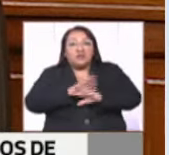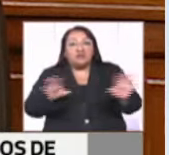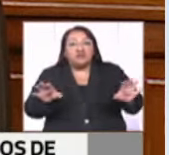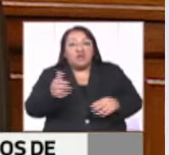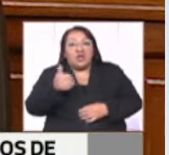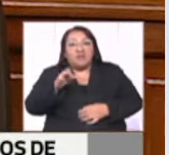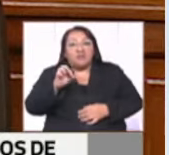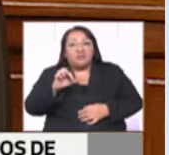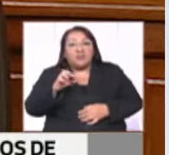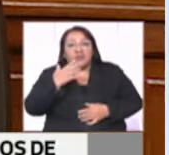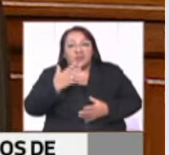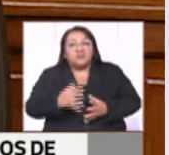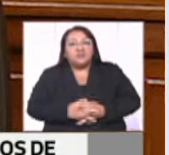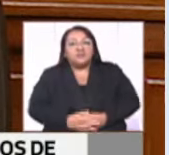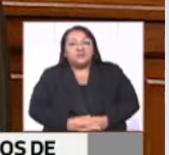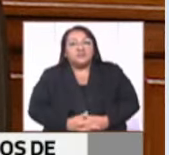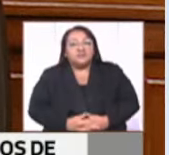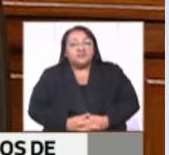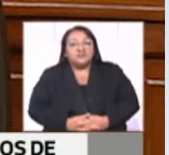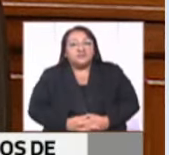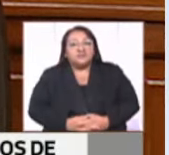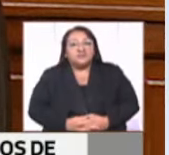estas AFPs. Gracias.